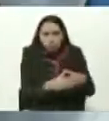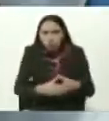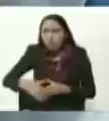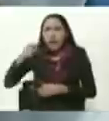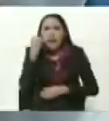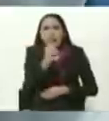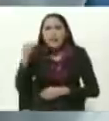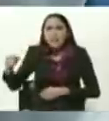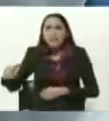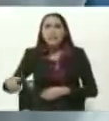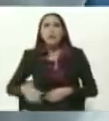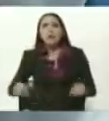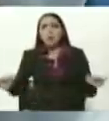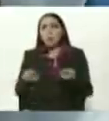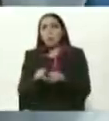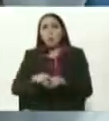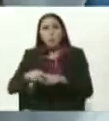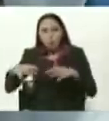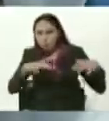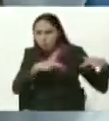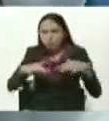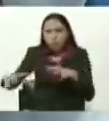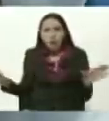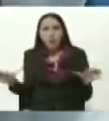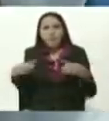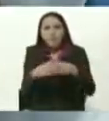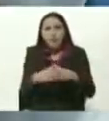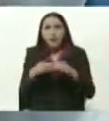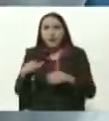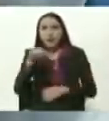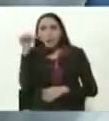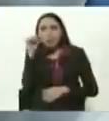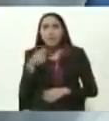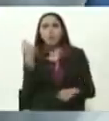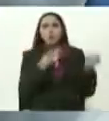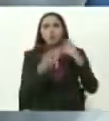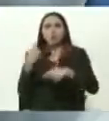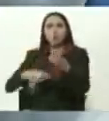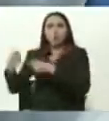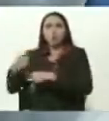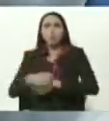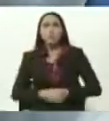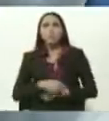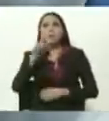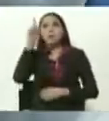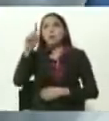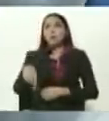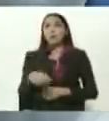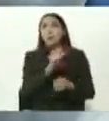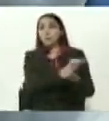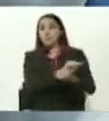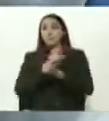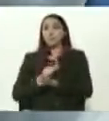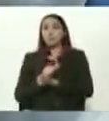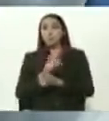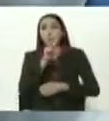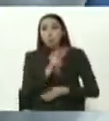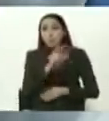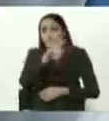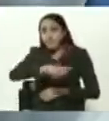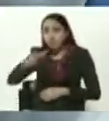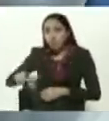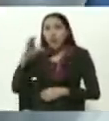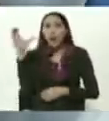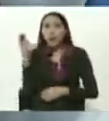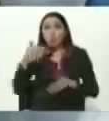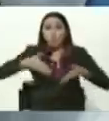criminales, paramilitares y del narcotráfico. Además, fueron privados de libertad 2 ciudadanos